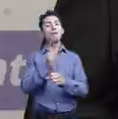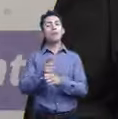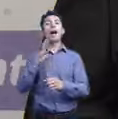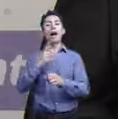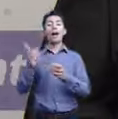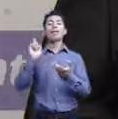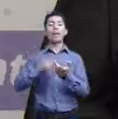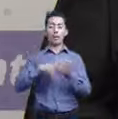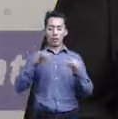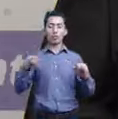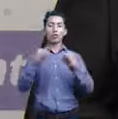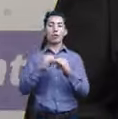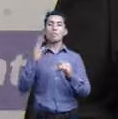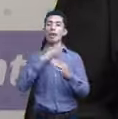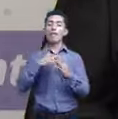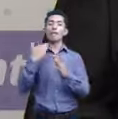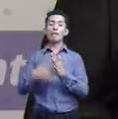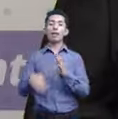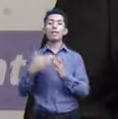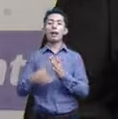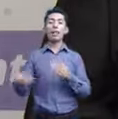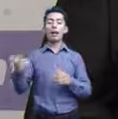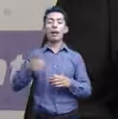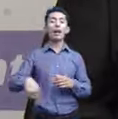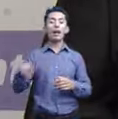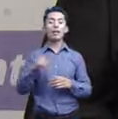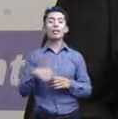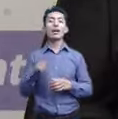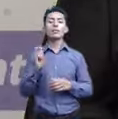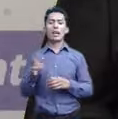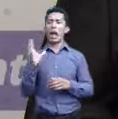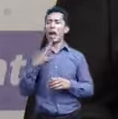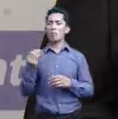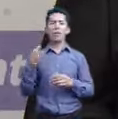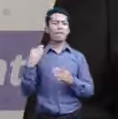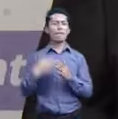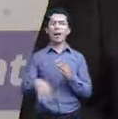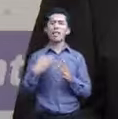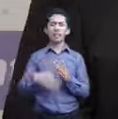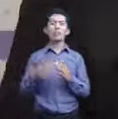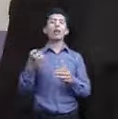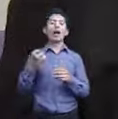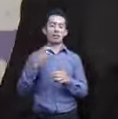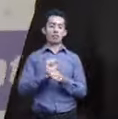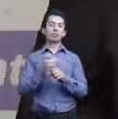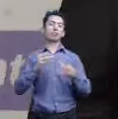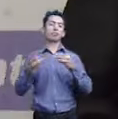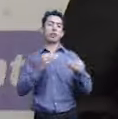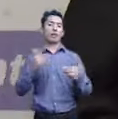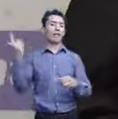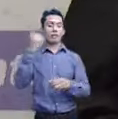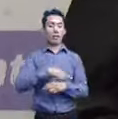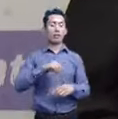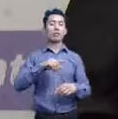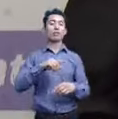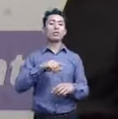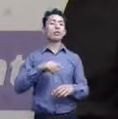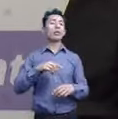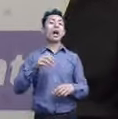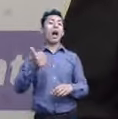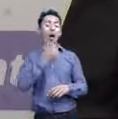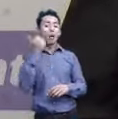dentro de las instituciones, que ellas tienen muchas deficiencias por esta pandemia. No sé si el no tener a